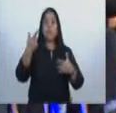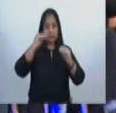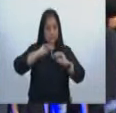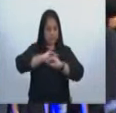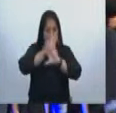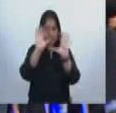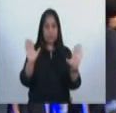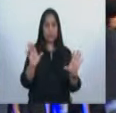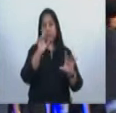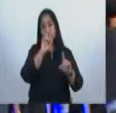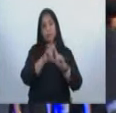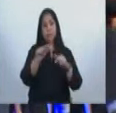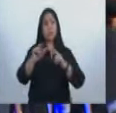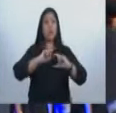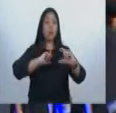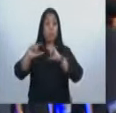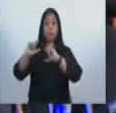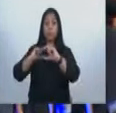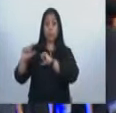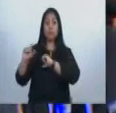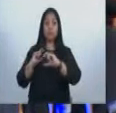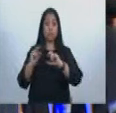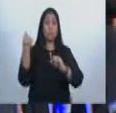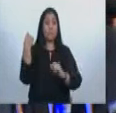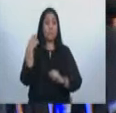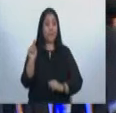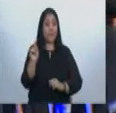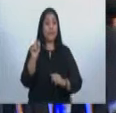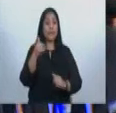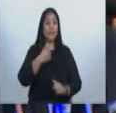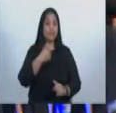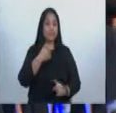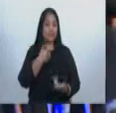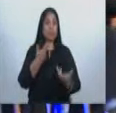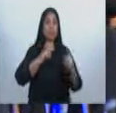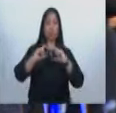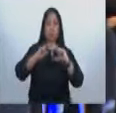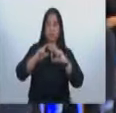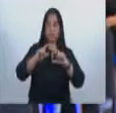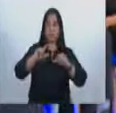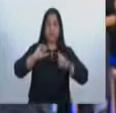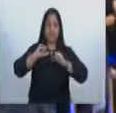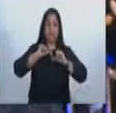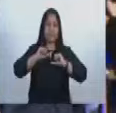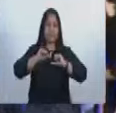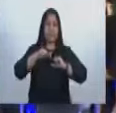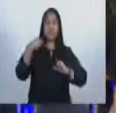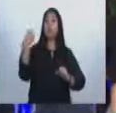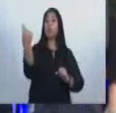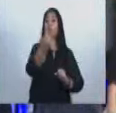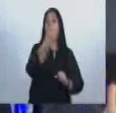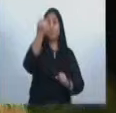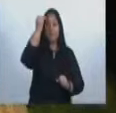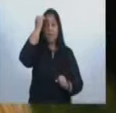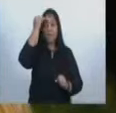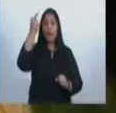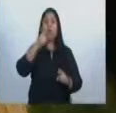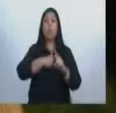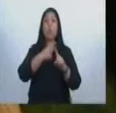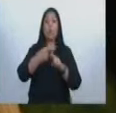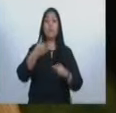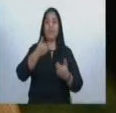en la comunicación para que haya comunicación abierta y todo el mundo sepa cuando se está haciendo